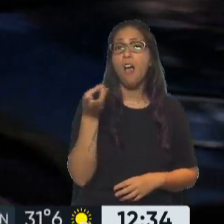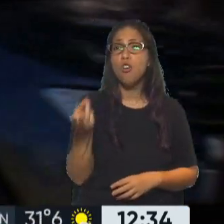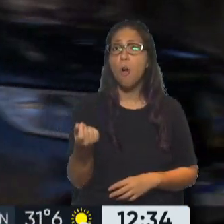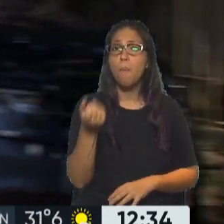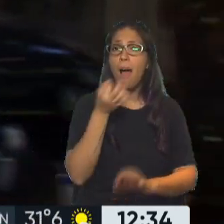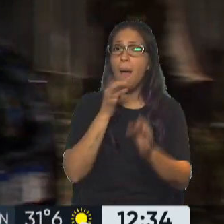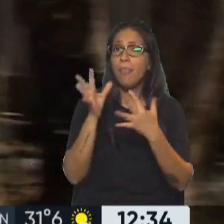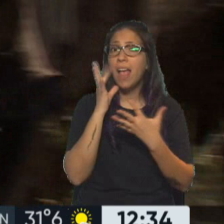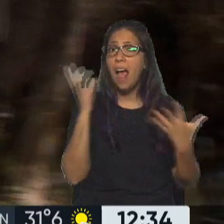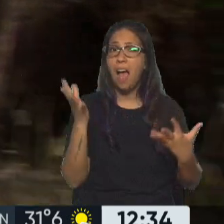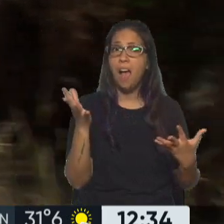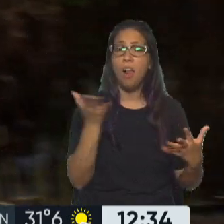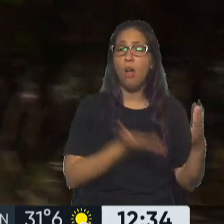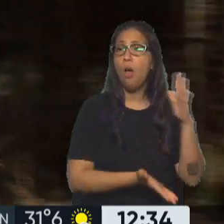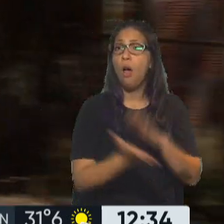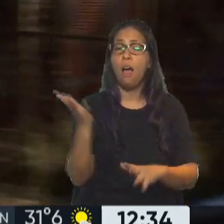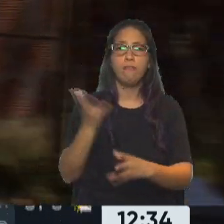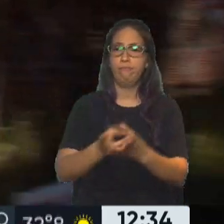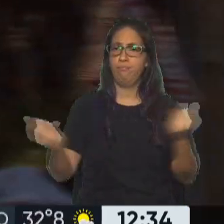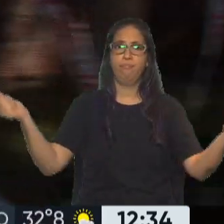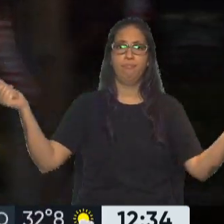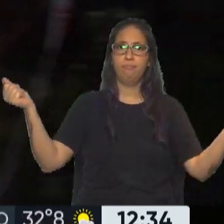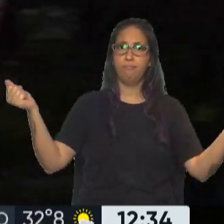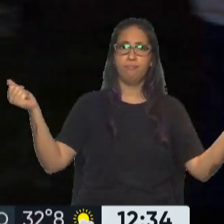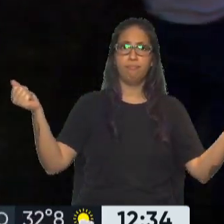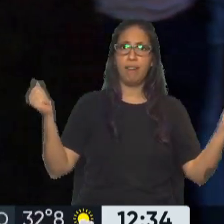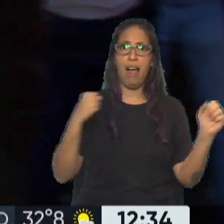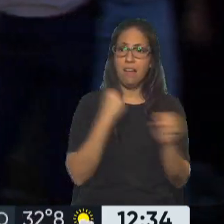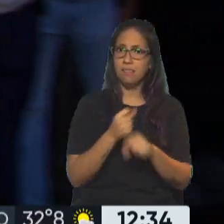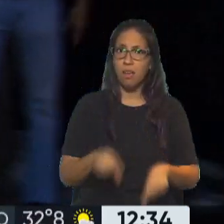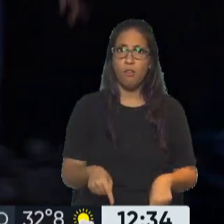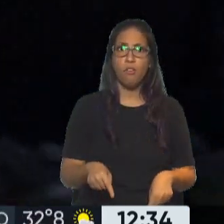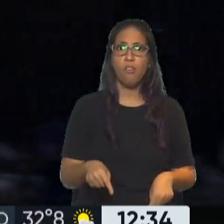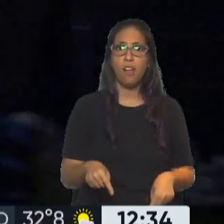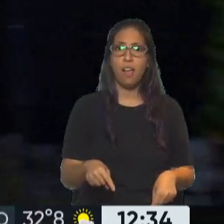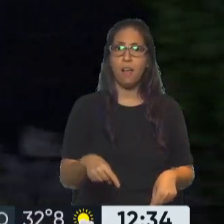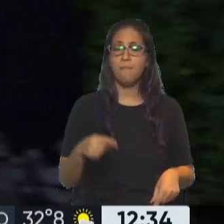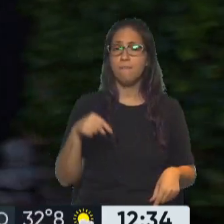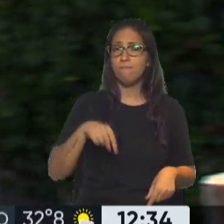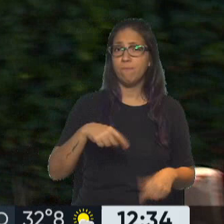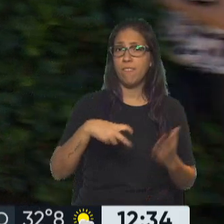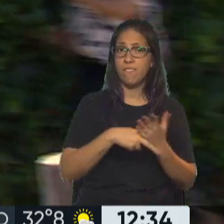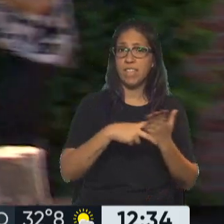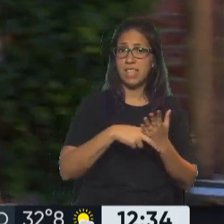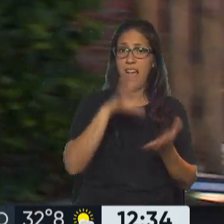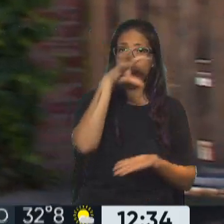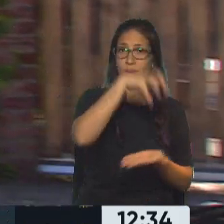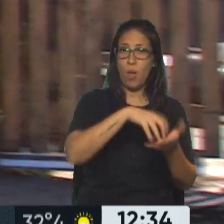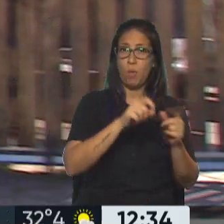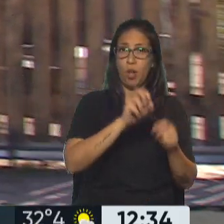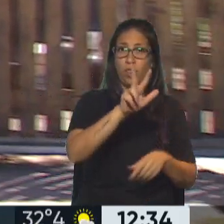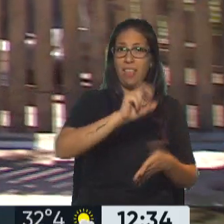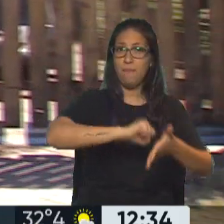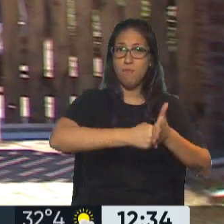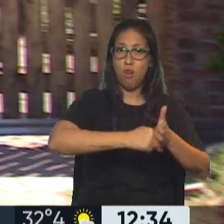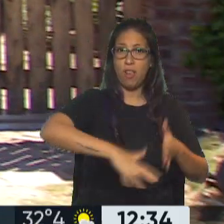compraventa de electrodomésticos y nunca más nada se supo de ella por ahora la unidad fiscal número 3 entera localidad